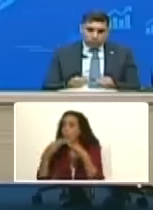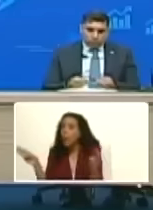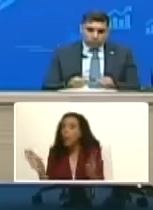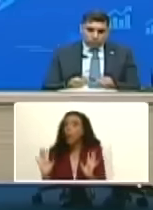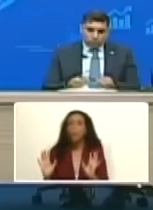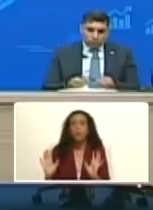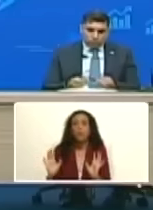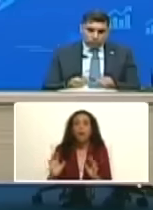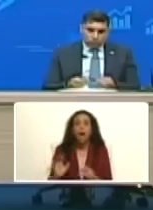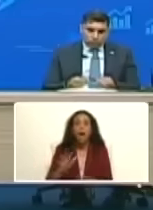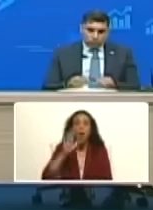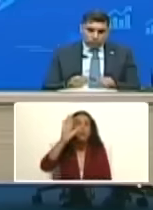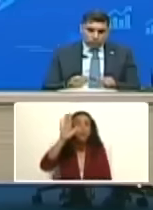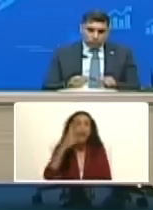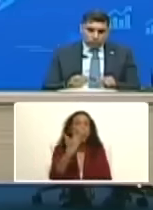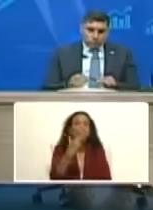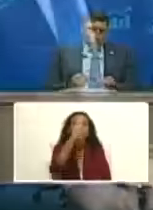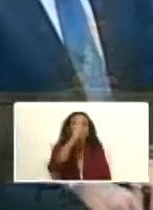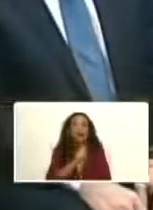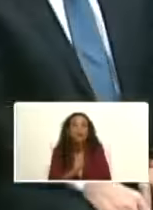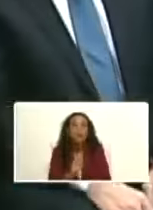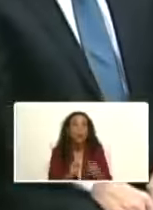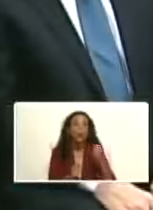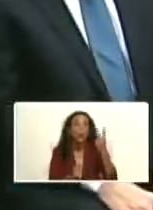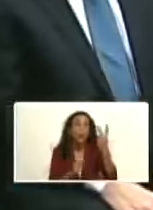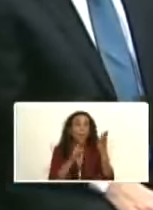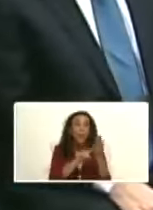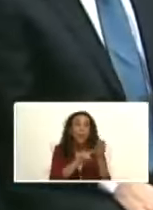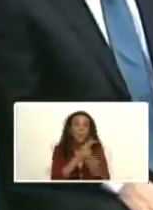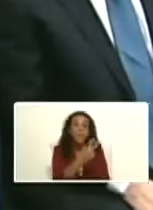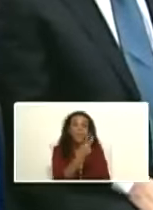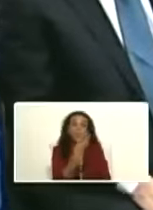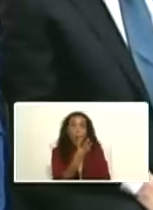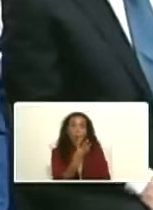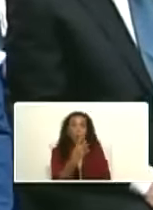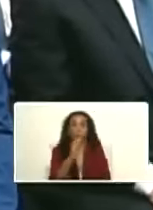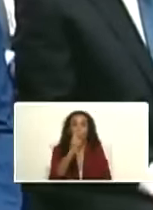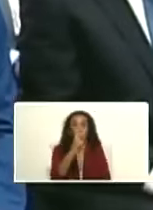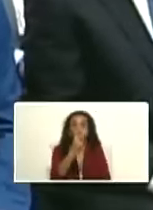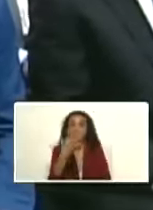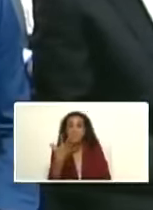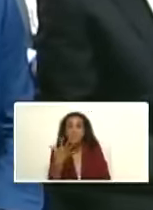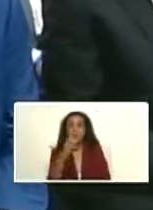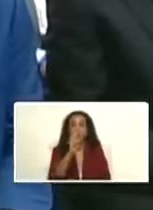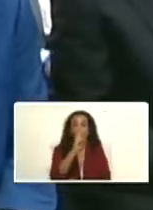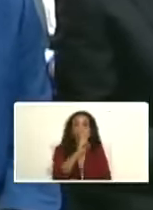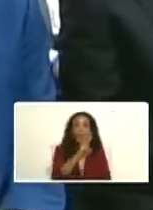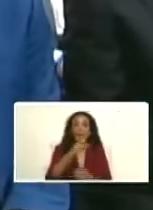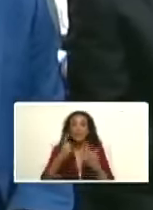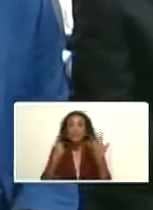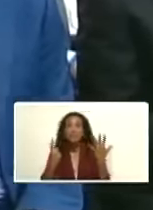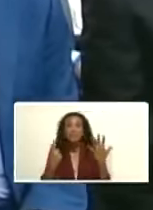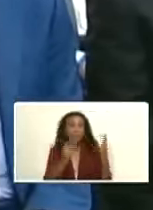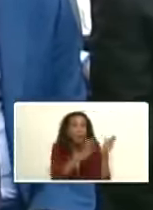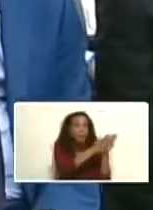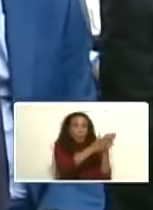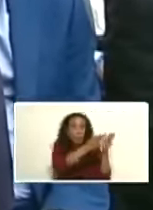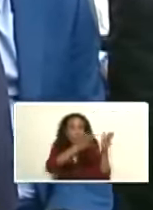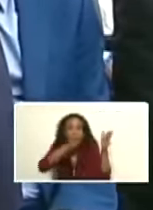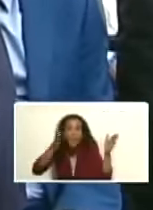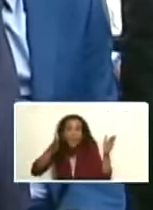visualizando 3 años. Si hoy tenemos 9 trimestres que engloban 2021